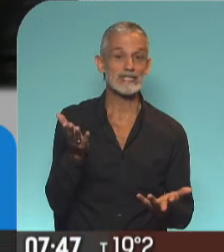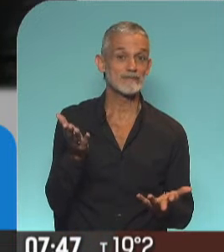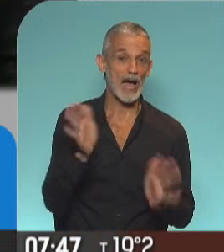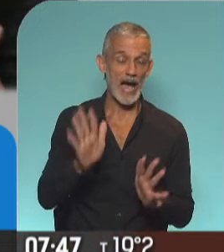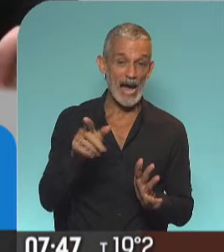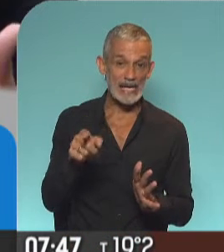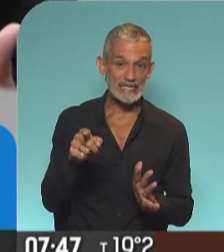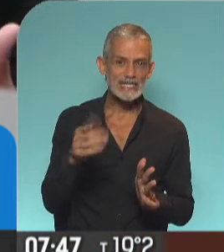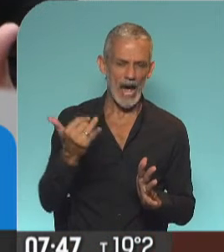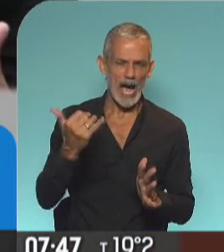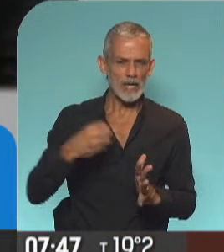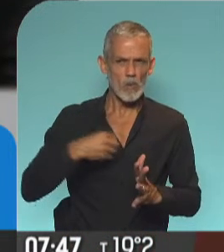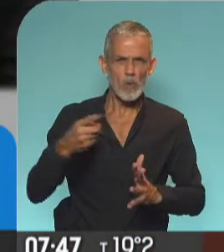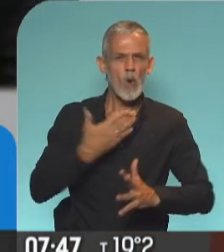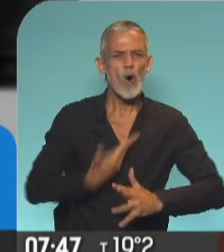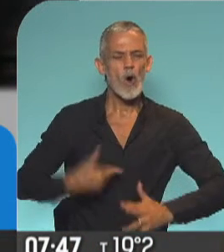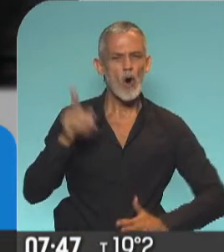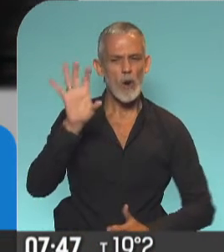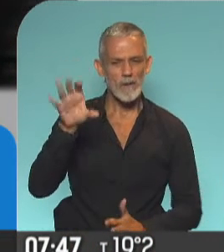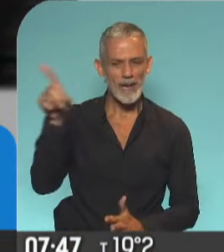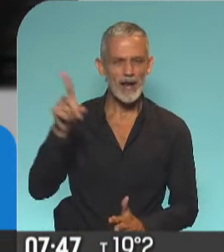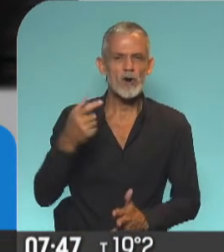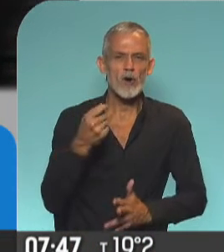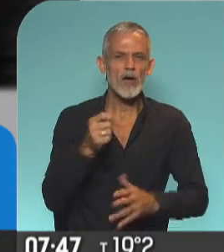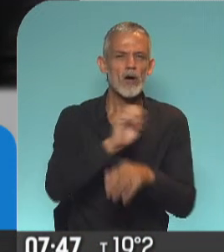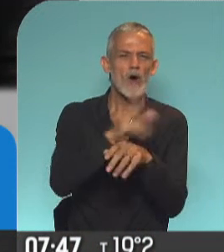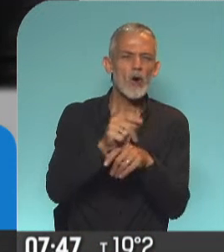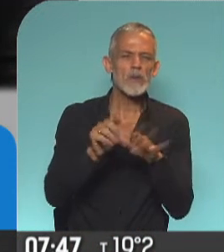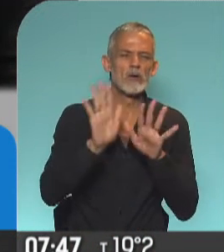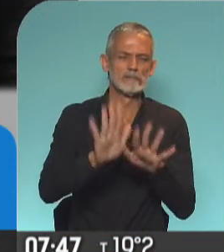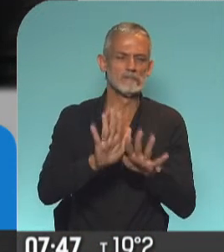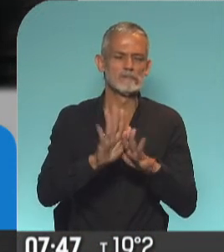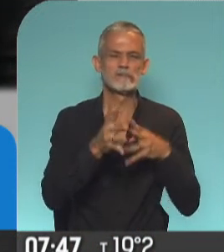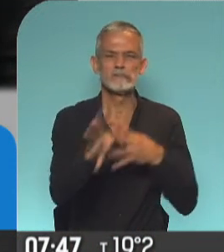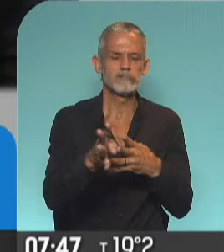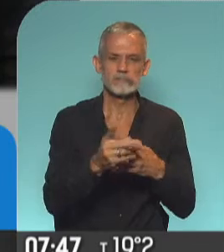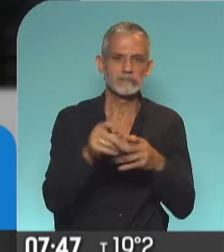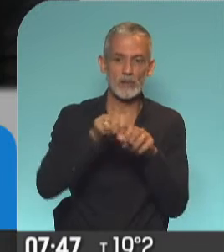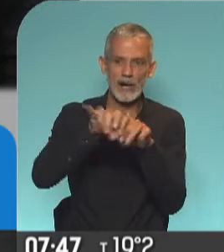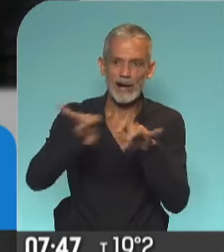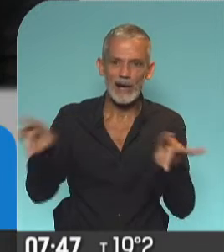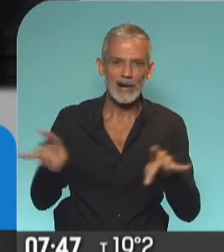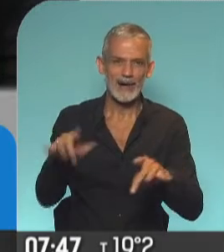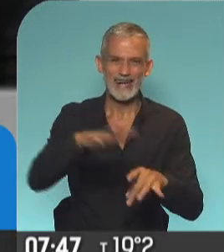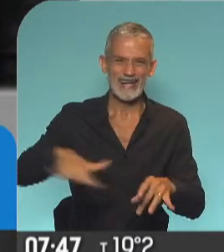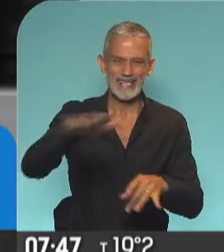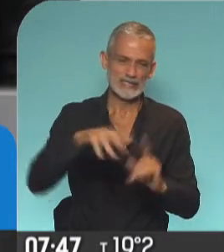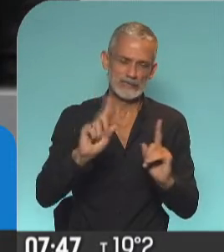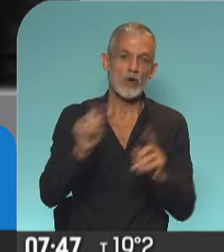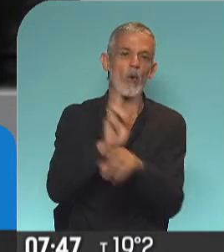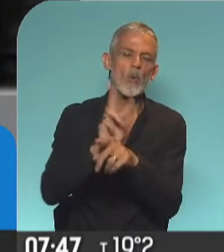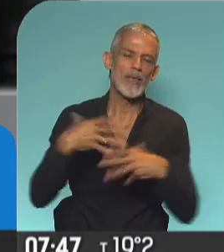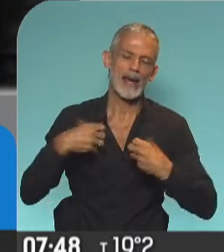eso. La verdad que hay una voluntad del gobierno de que no avance el virus, de que no se contagie la mayoría de la ciudadanía, cuidar la